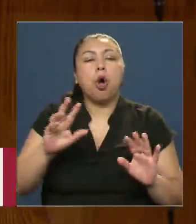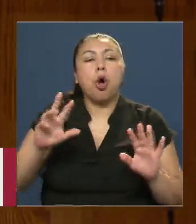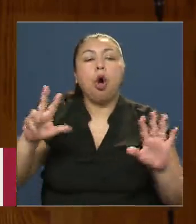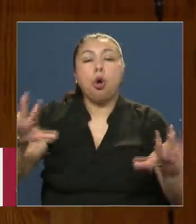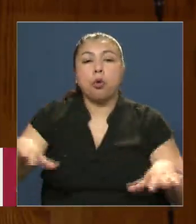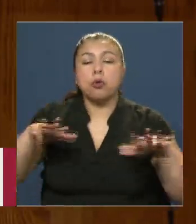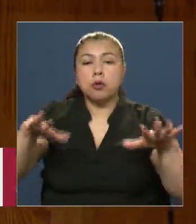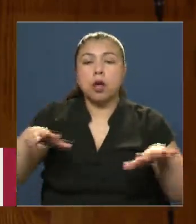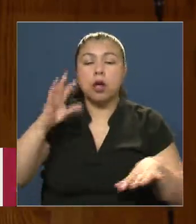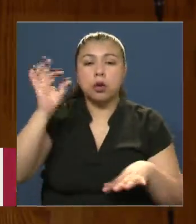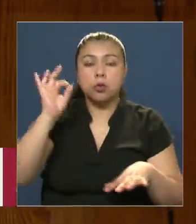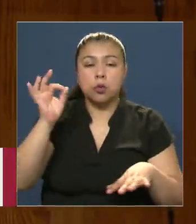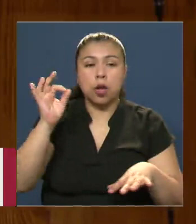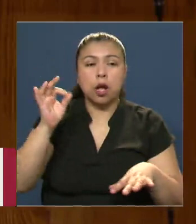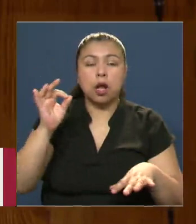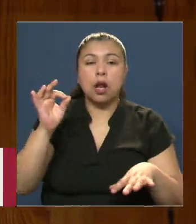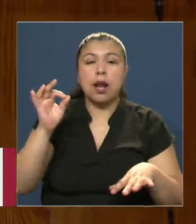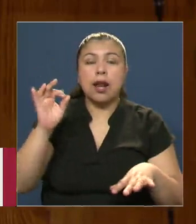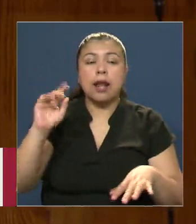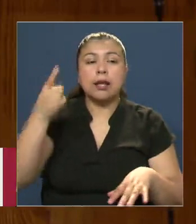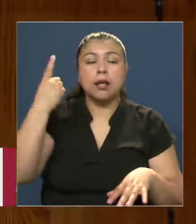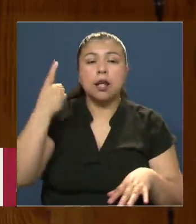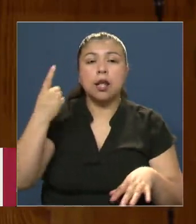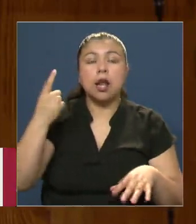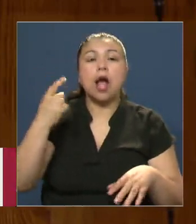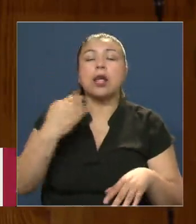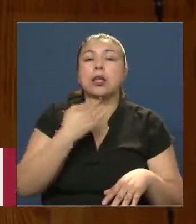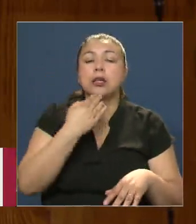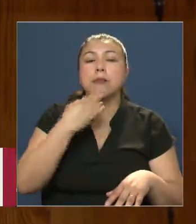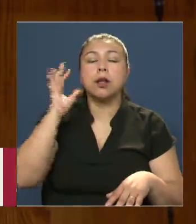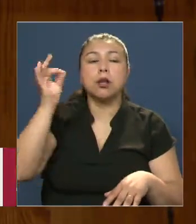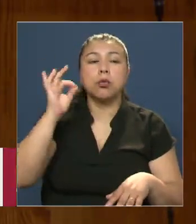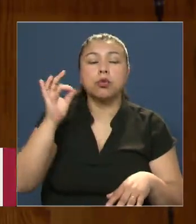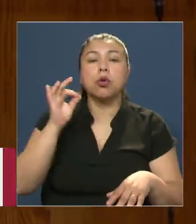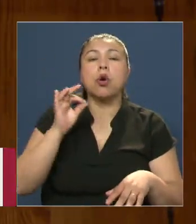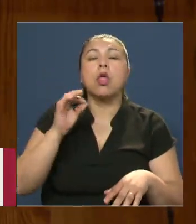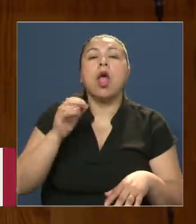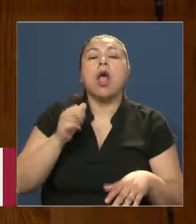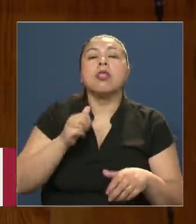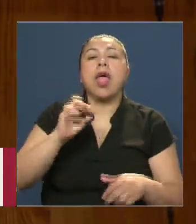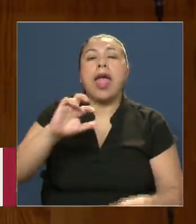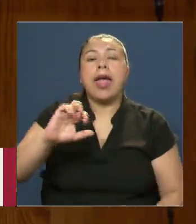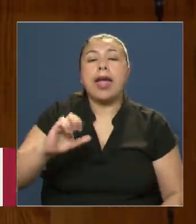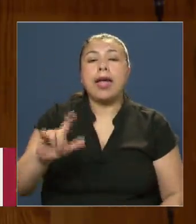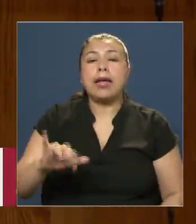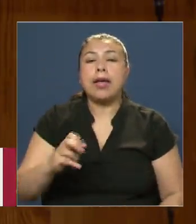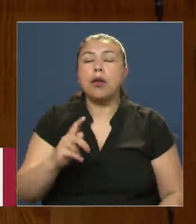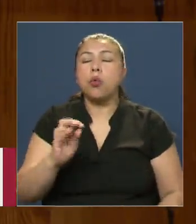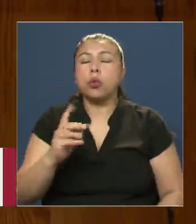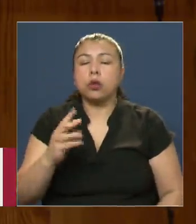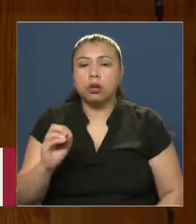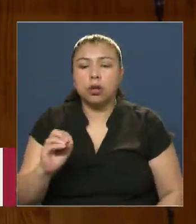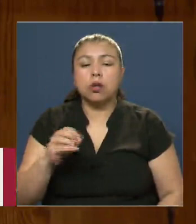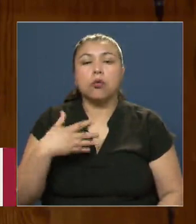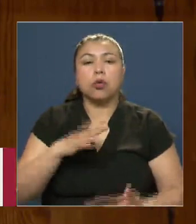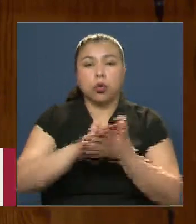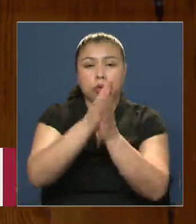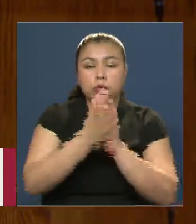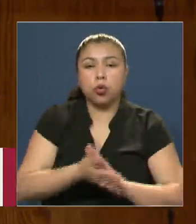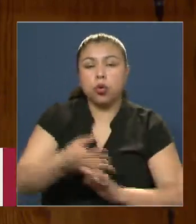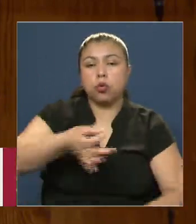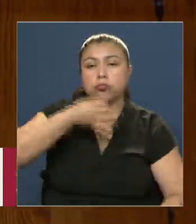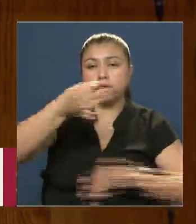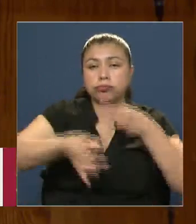88ª reunión de la Asamblea General y las reuniones del Comité Ejecutivo, por cualquier proceso incoado con respecto a todas las